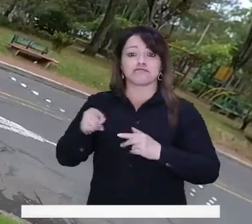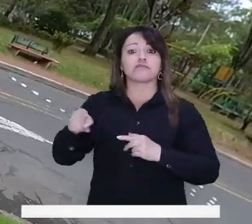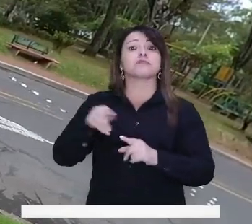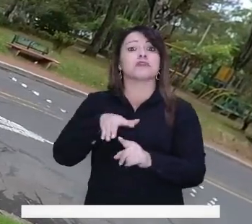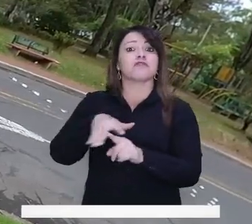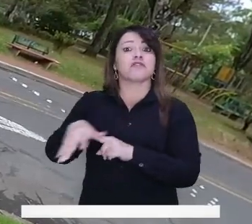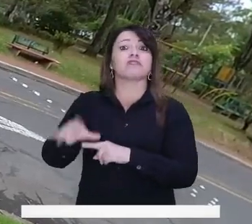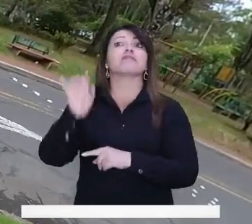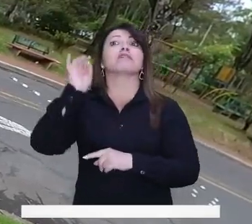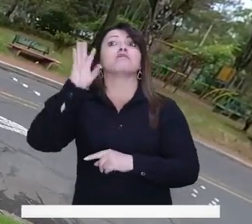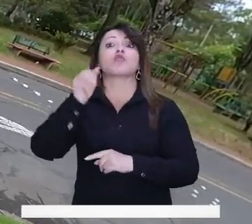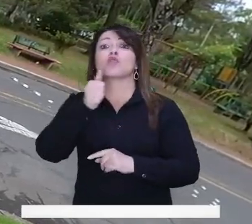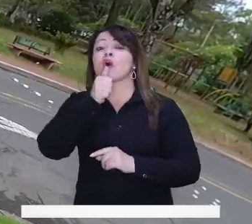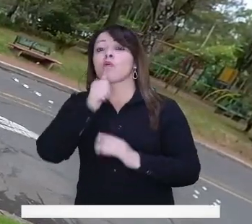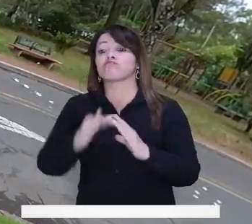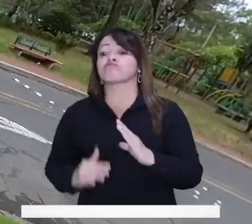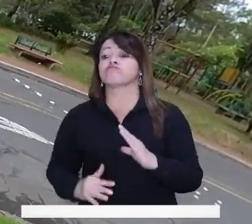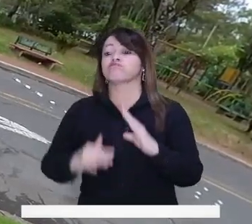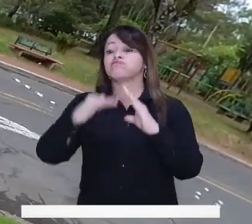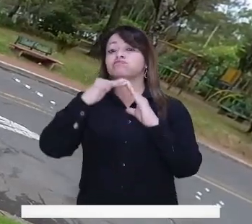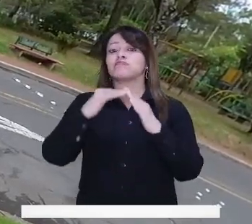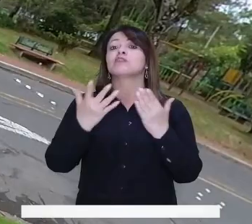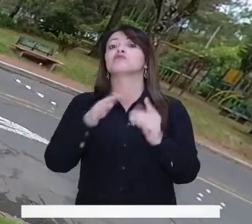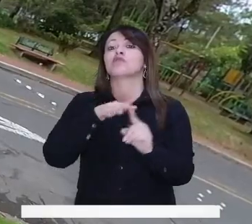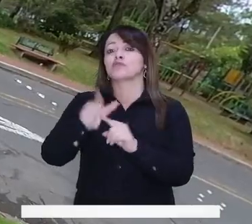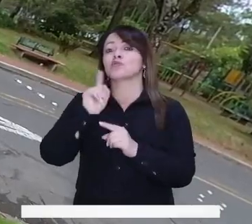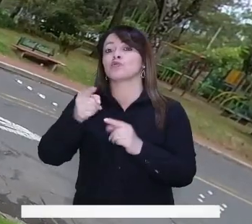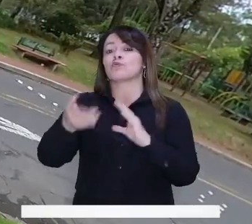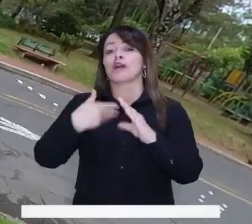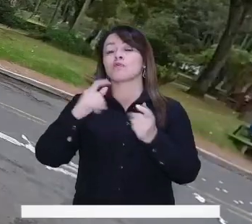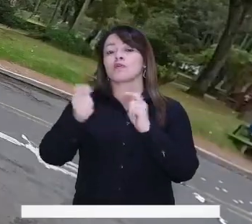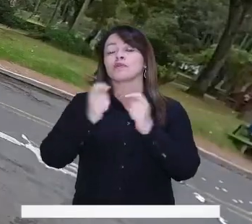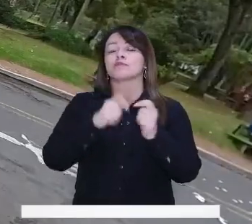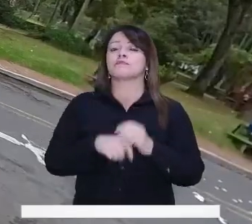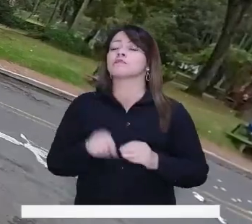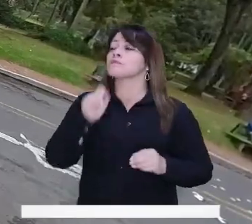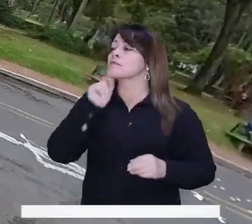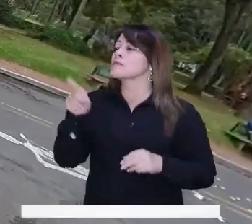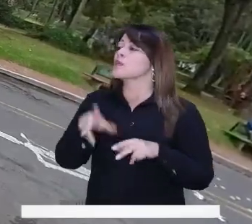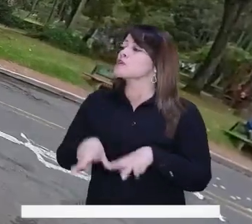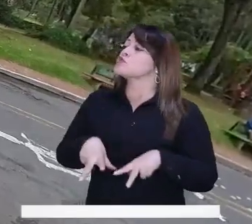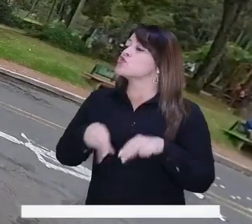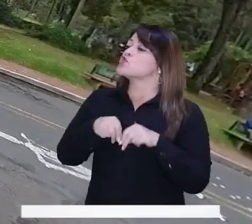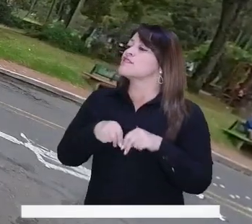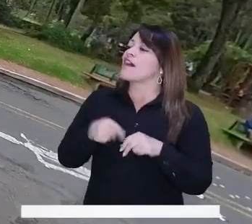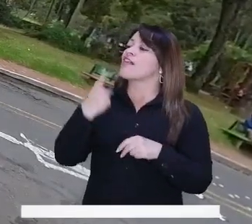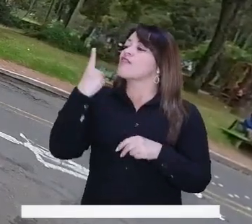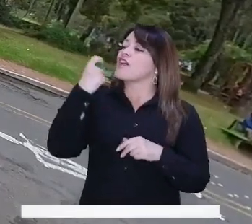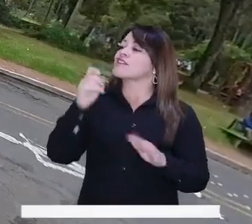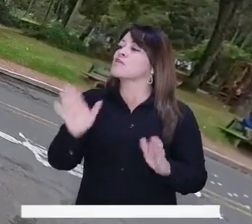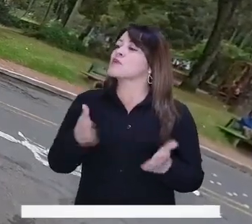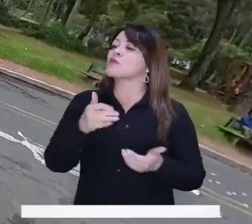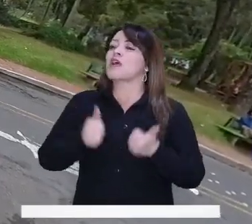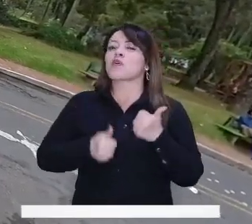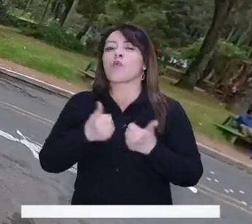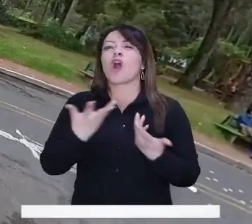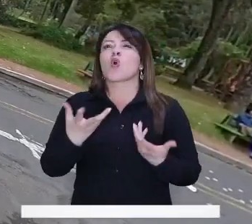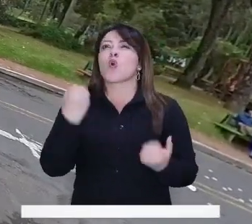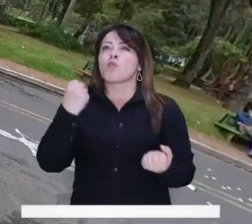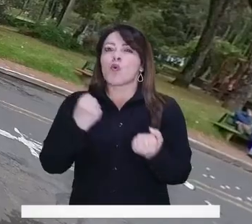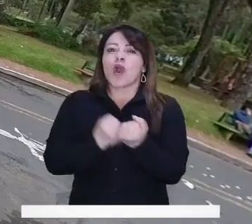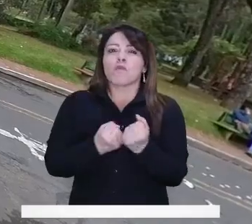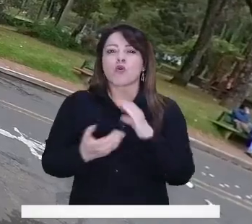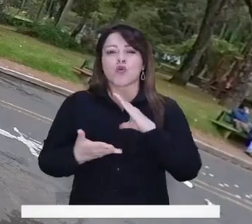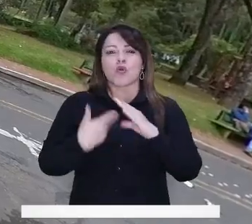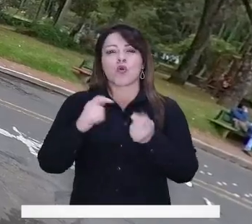a verse afectadas muy pronto por efectos de ese cambio climático. ¿Usted qué cree que como sociedad nos hace falta para mejorar o para